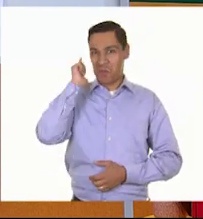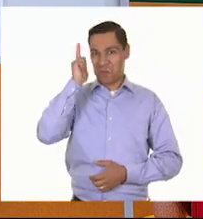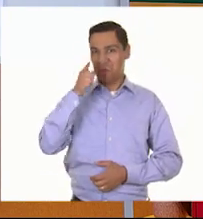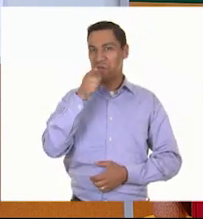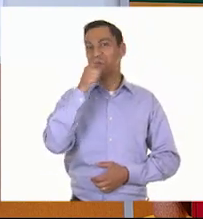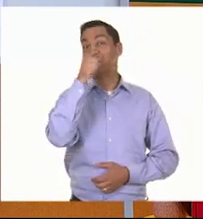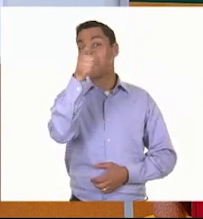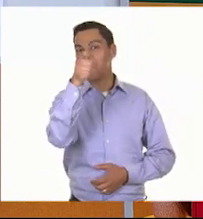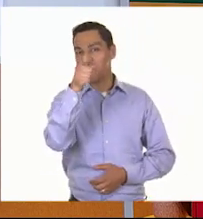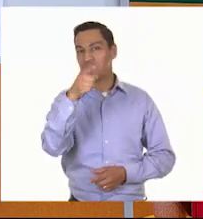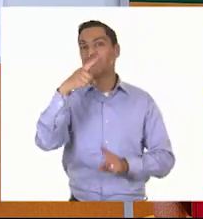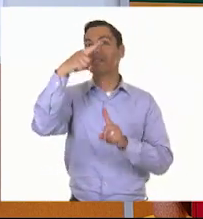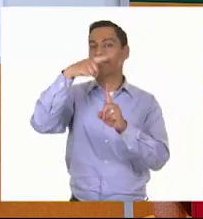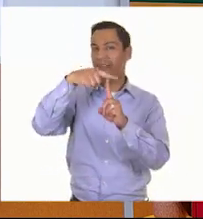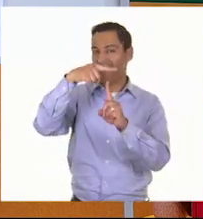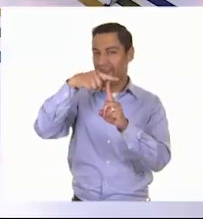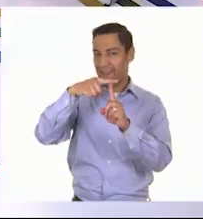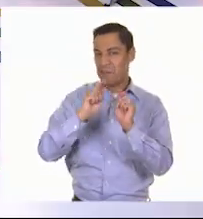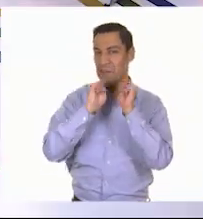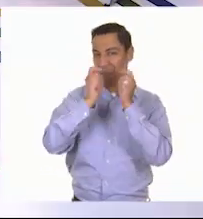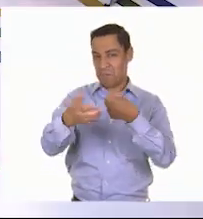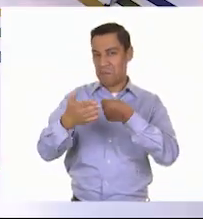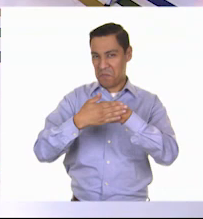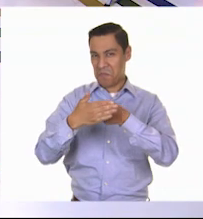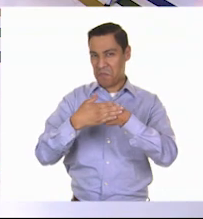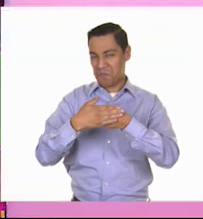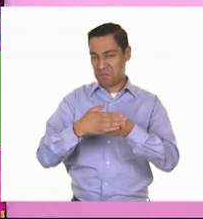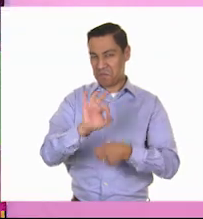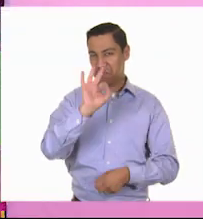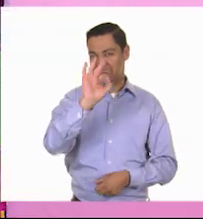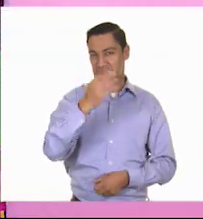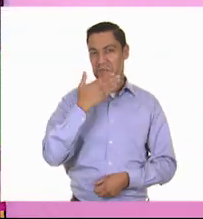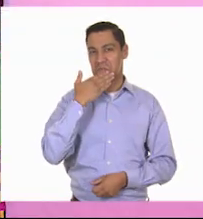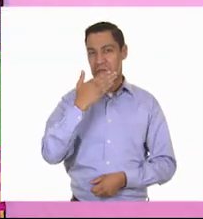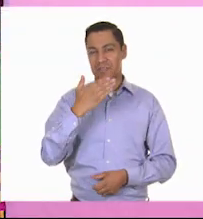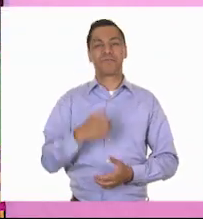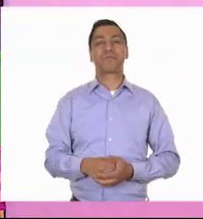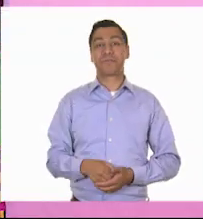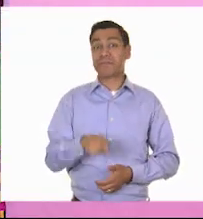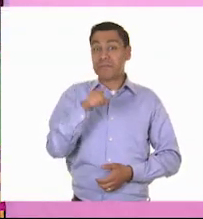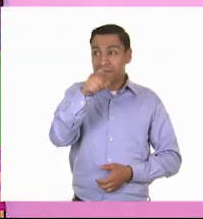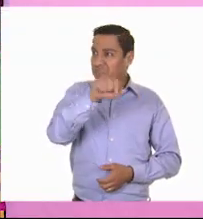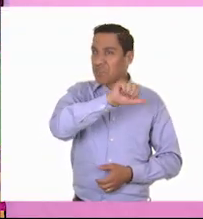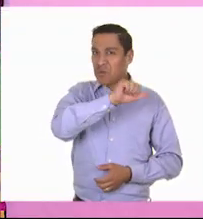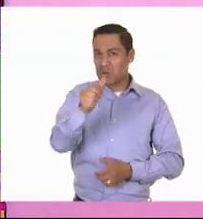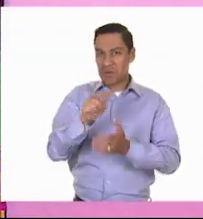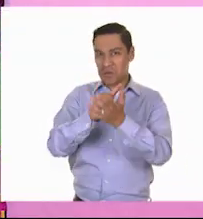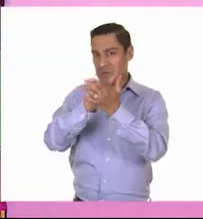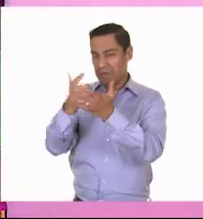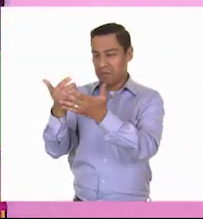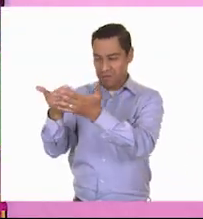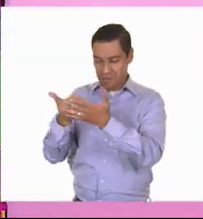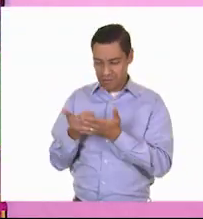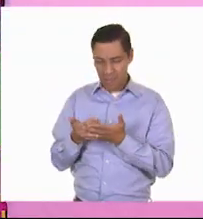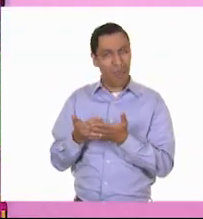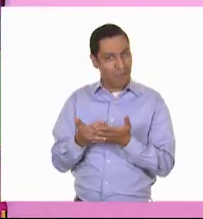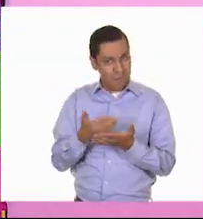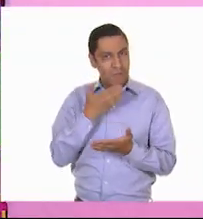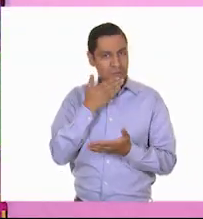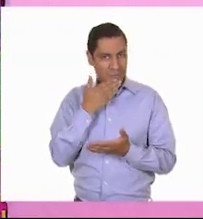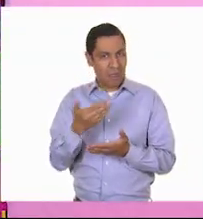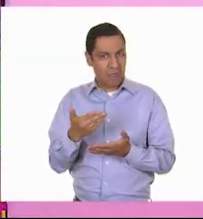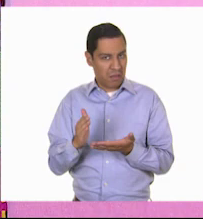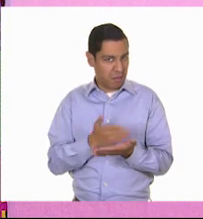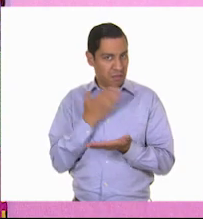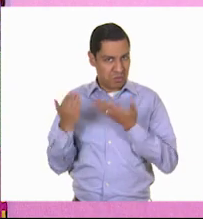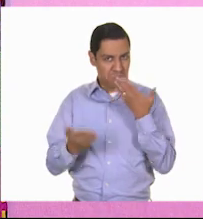niñas en casa cumplan con este reto. Seguramente sí lo harán. Seguramente. Si te es posible, consulta otros libros y comenta el tema de hoy